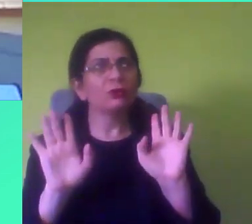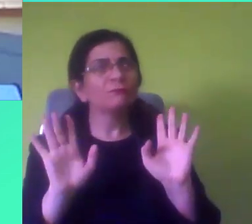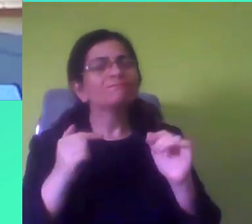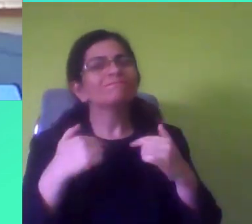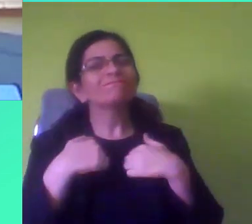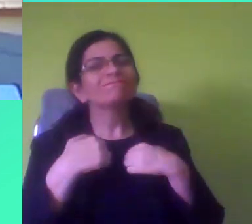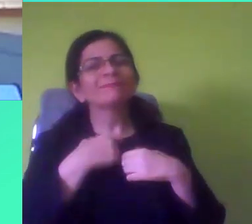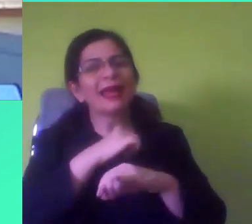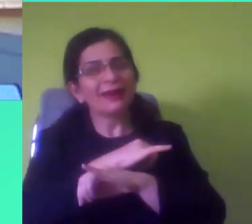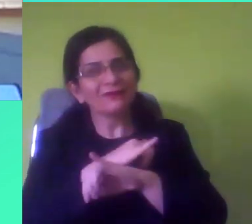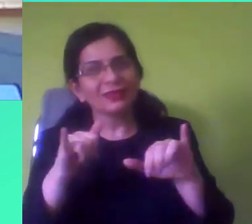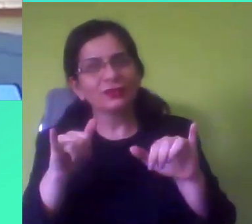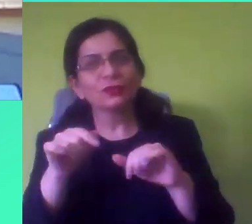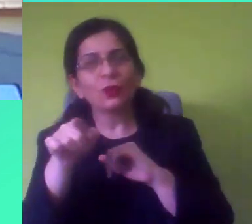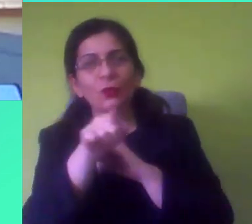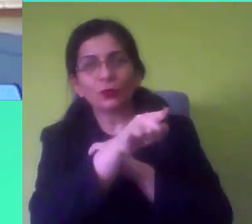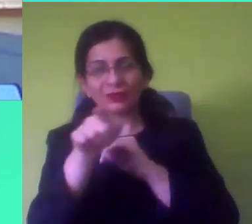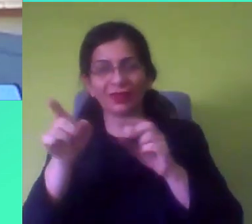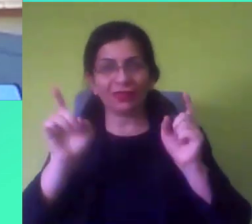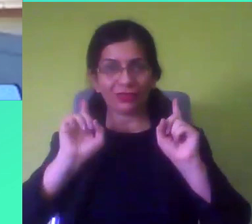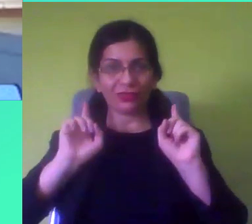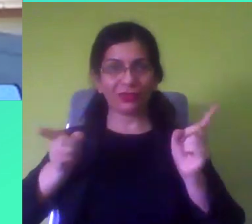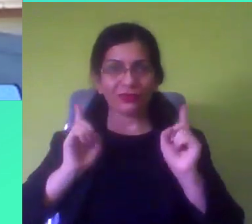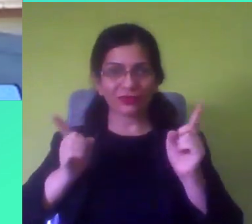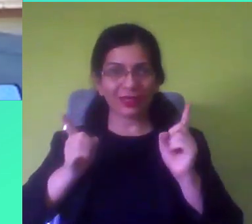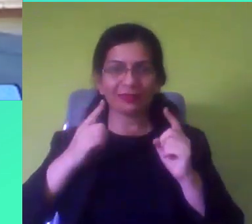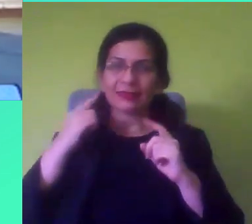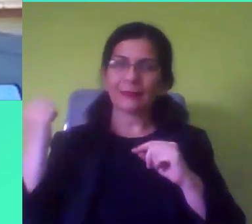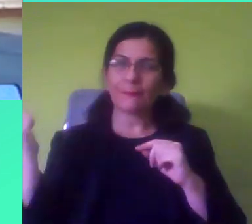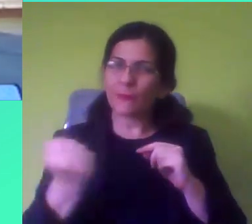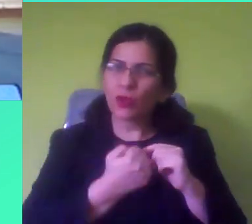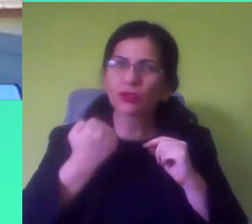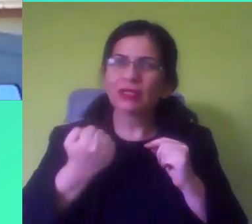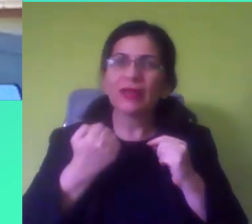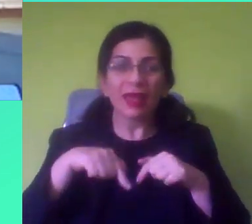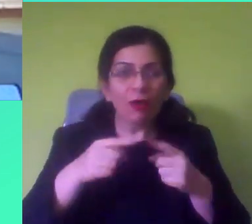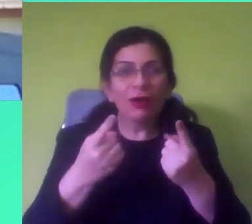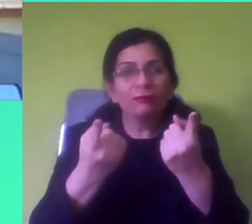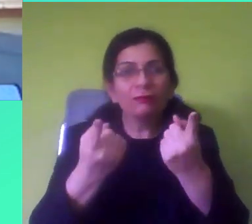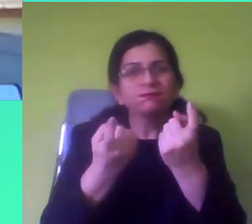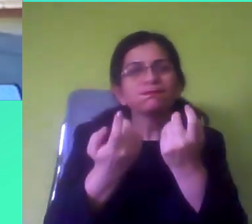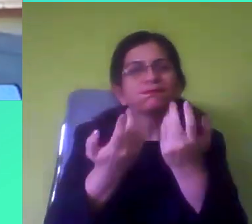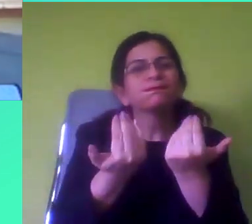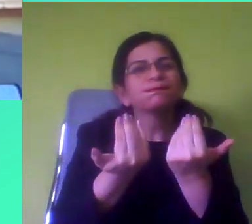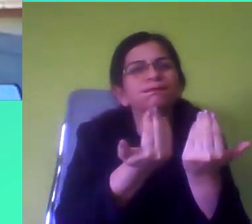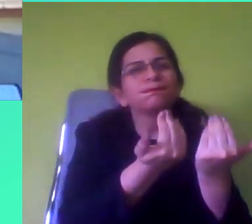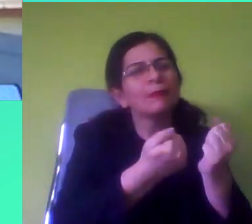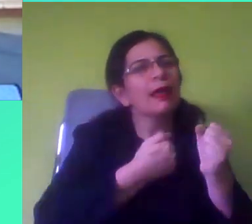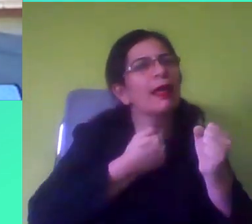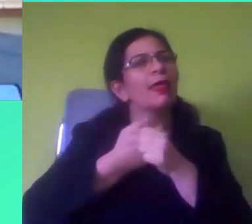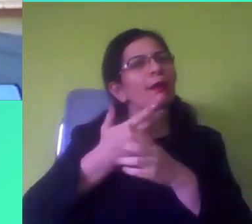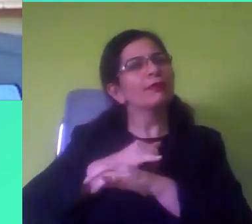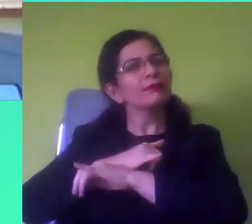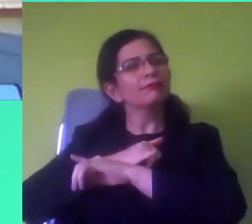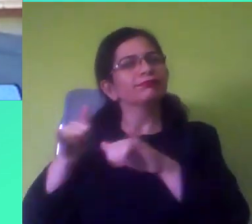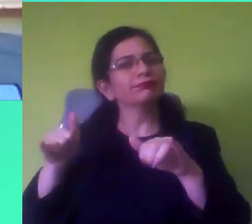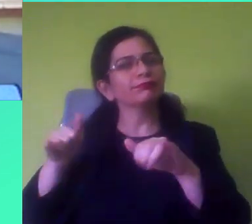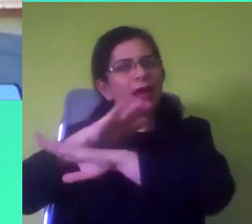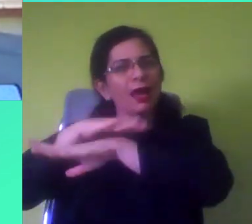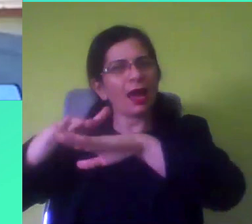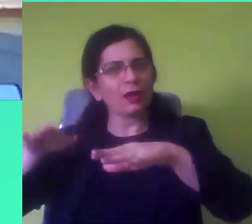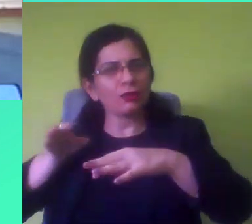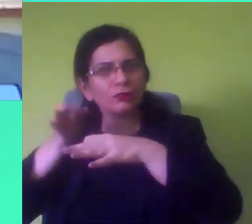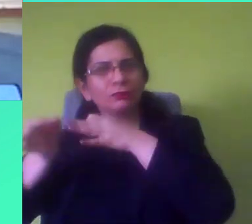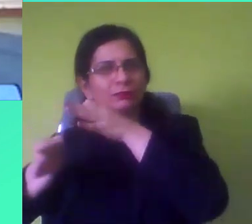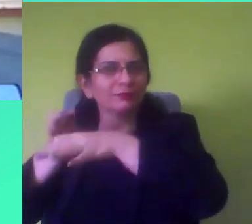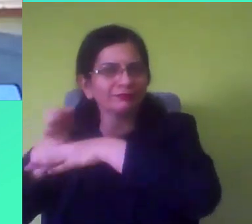está bueno que ustedes como educadores, como van a llevar esta información sobre todo a los jóvenes,